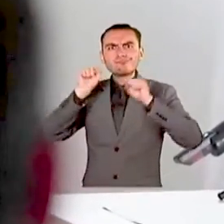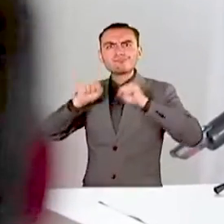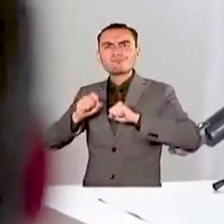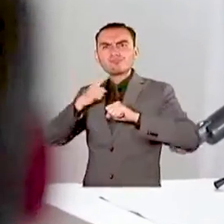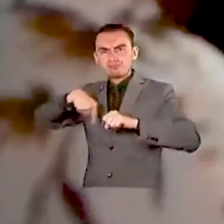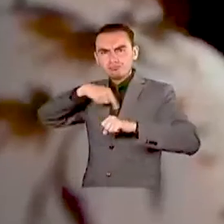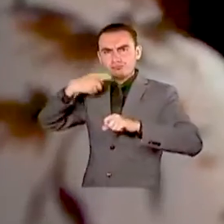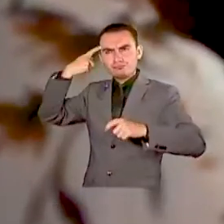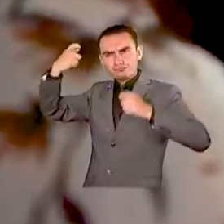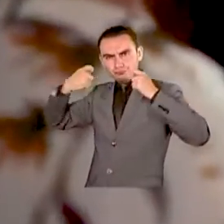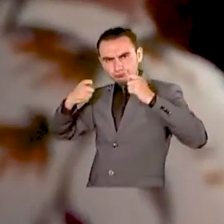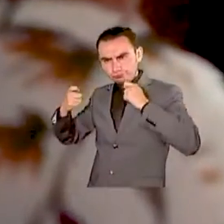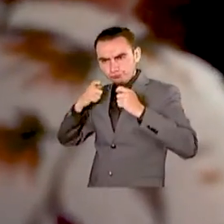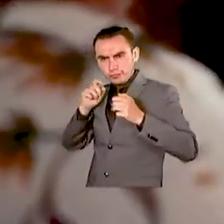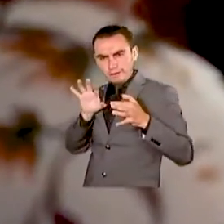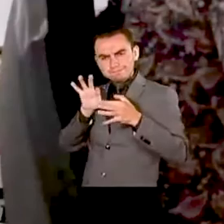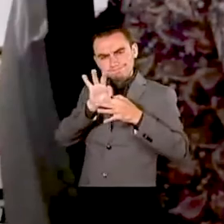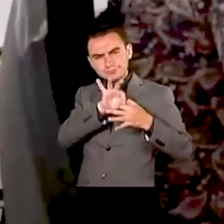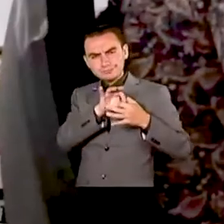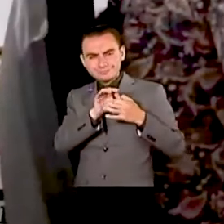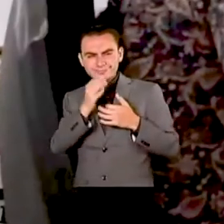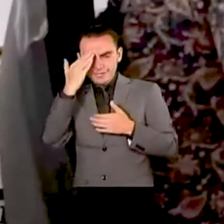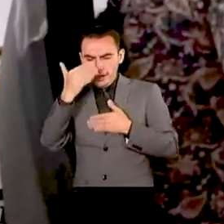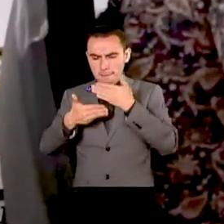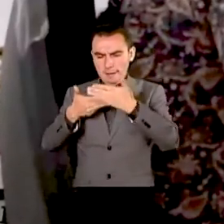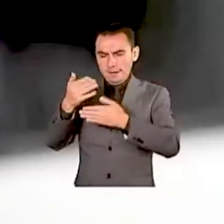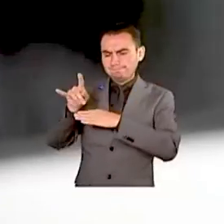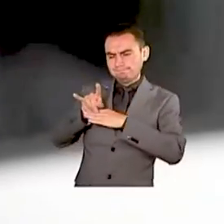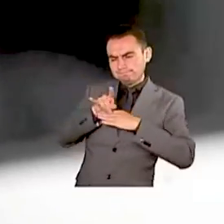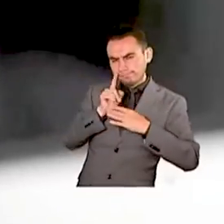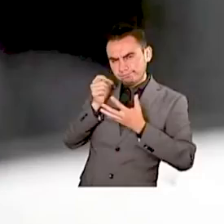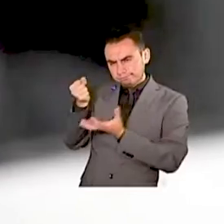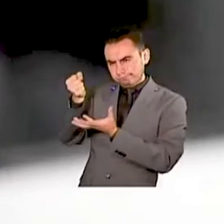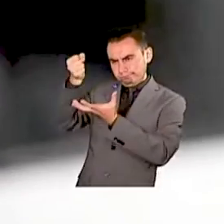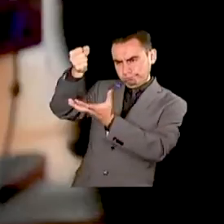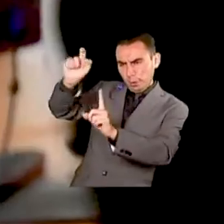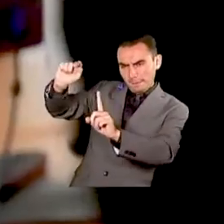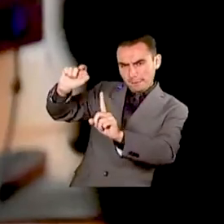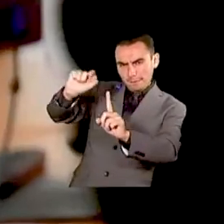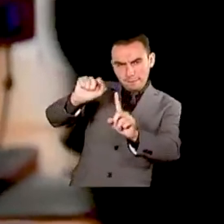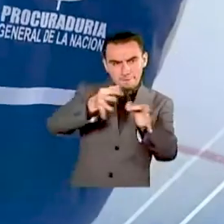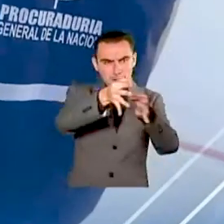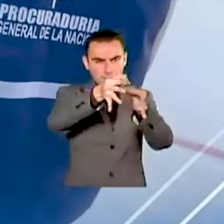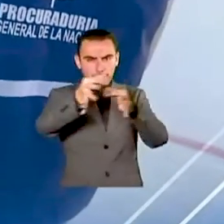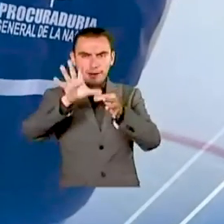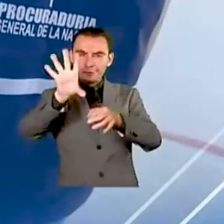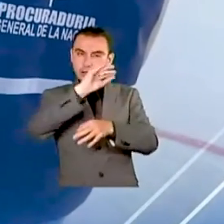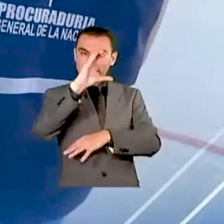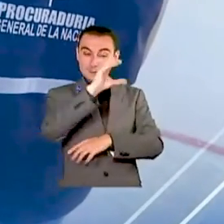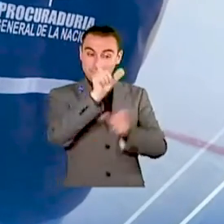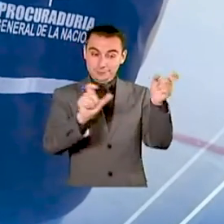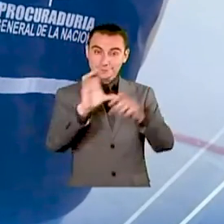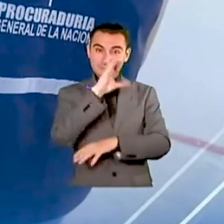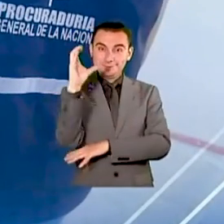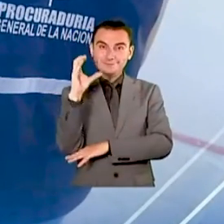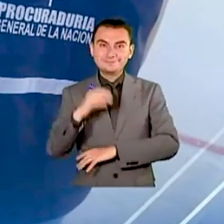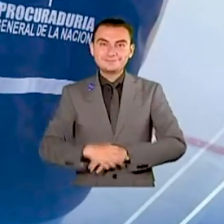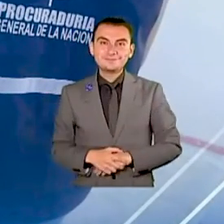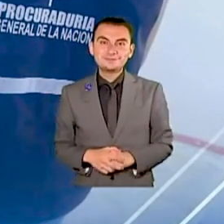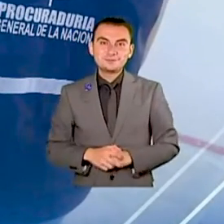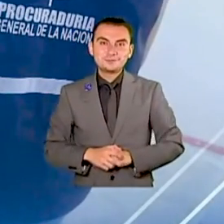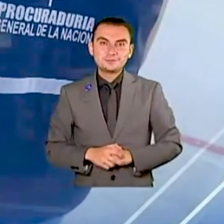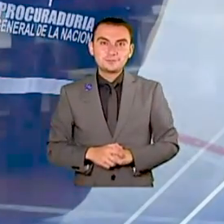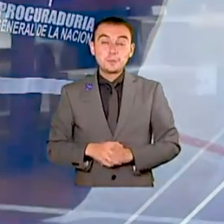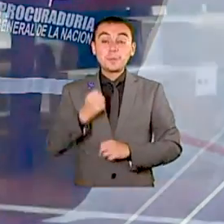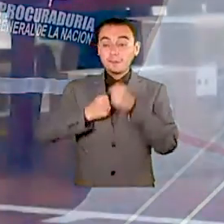direccionamiento estratégico y el trabajo articulado en el seguimiento a la ejecución de recursos de regalías de todos los colombianos. En